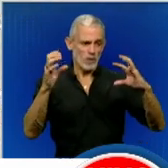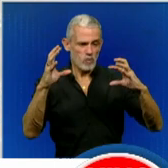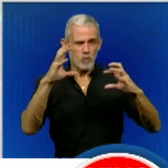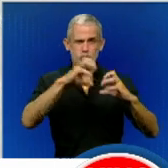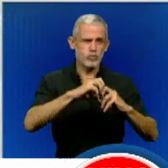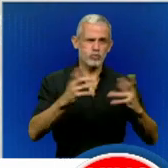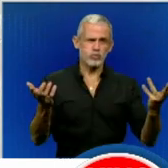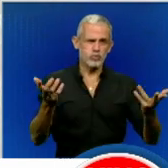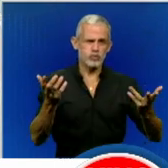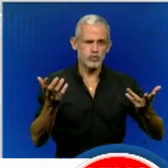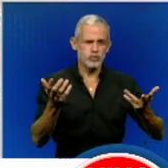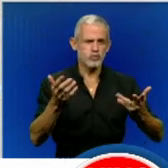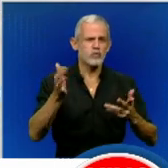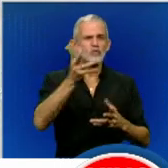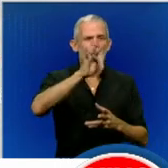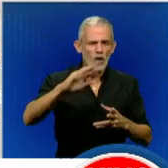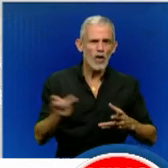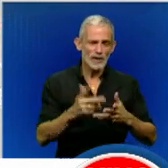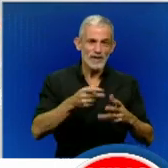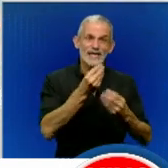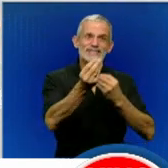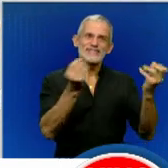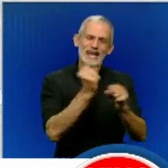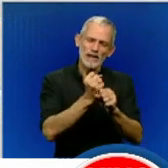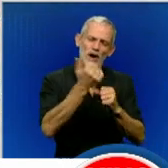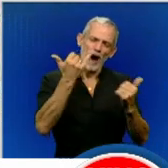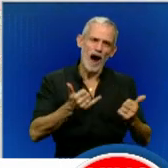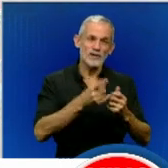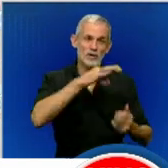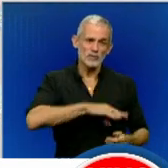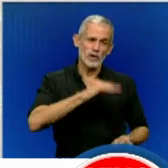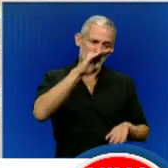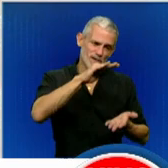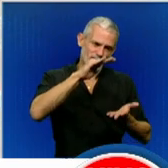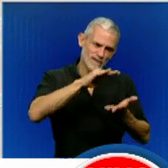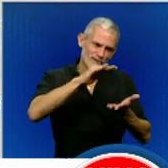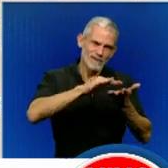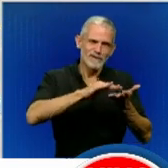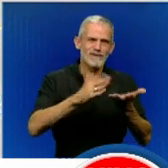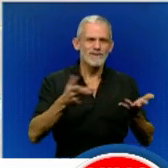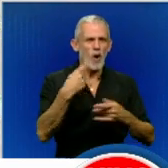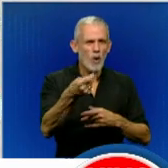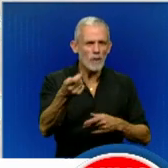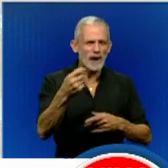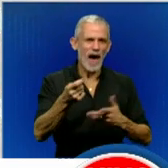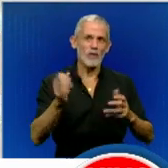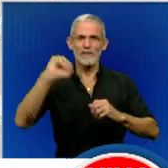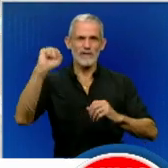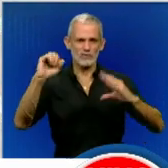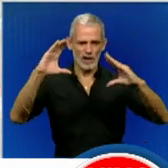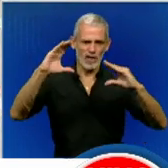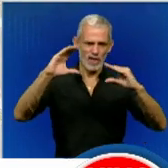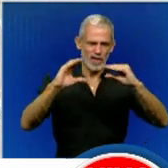de los trabajadores que todavía tienen trabajo que se pone el ingreso de todos los de los jubilados entonces